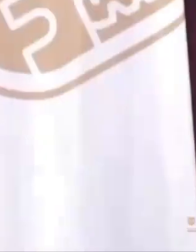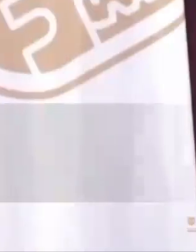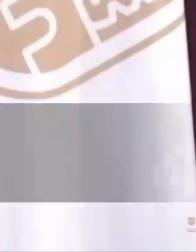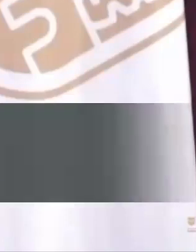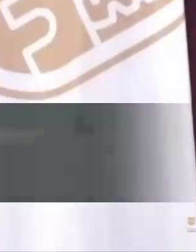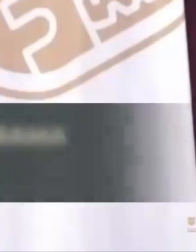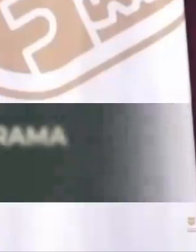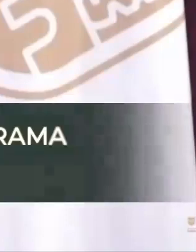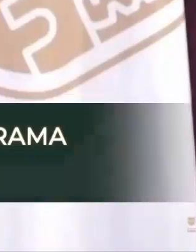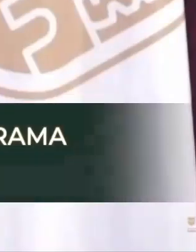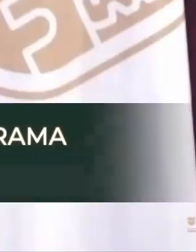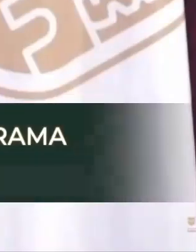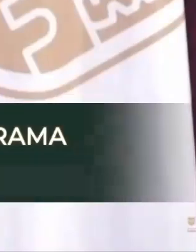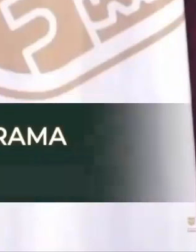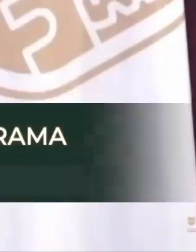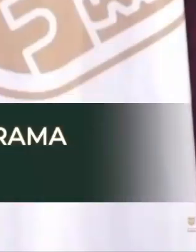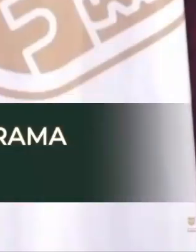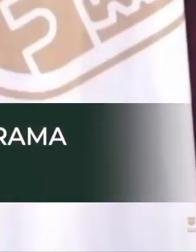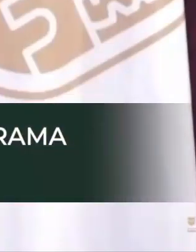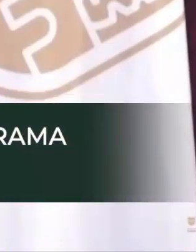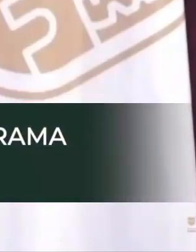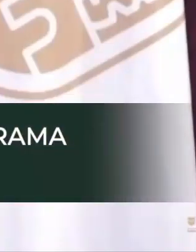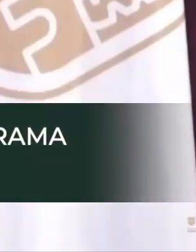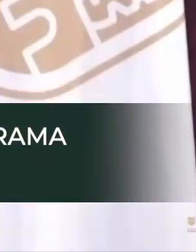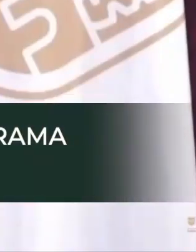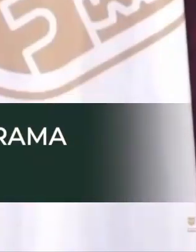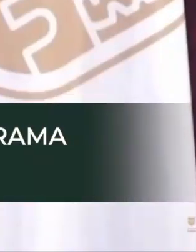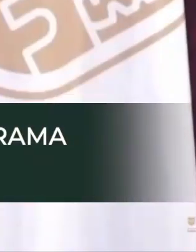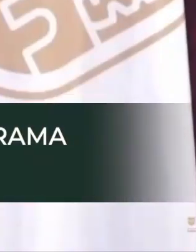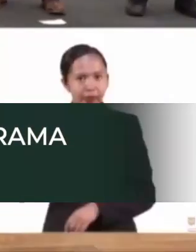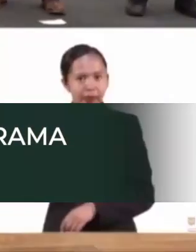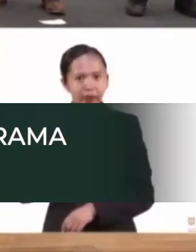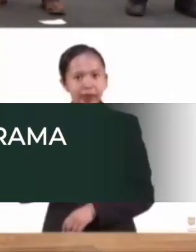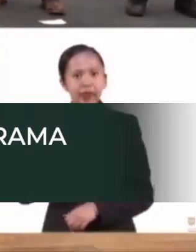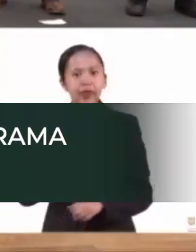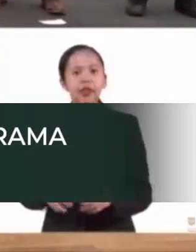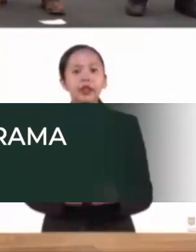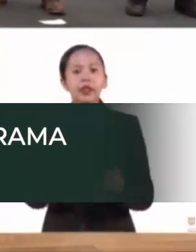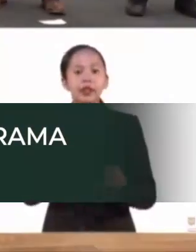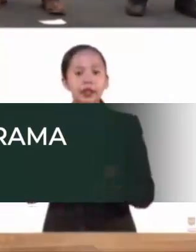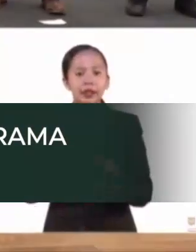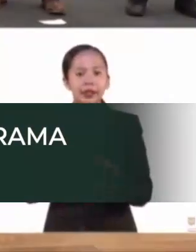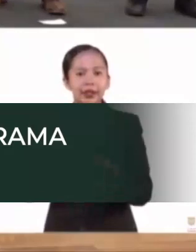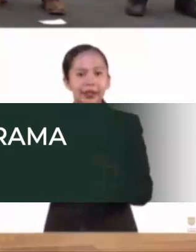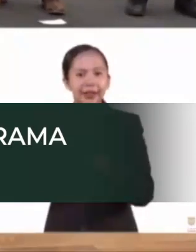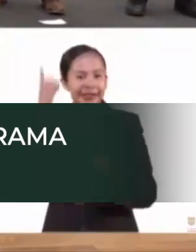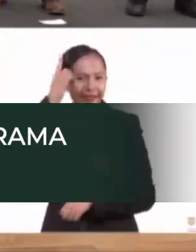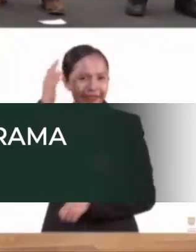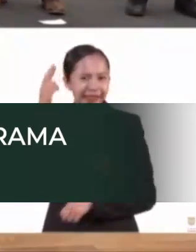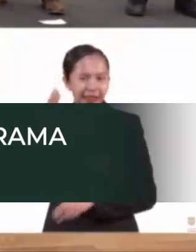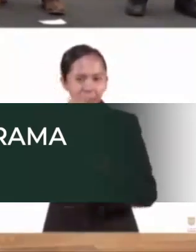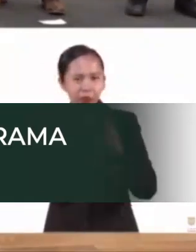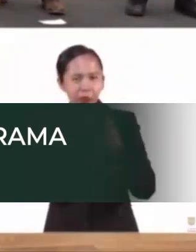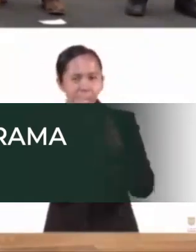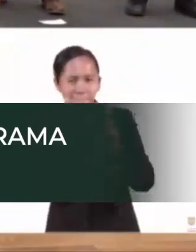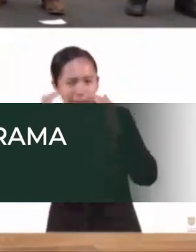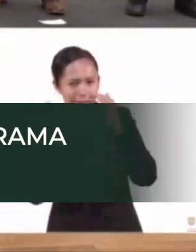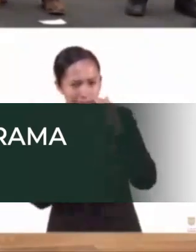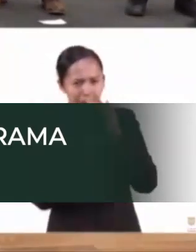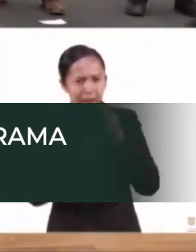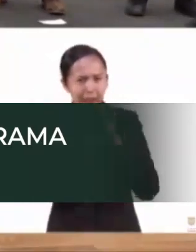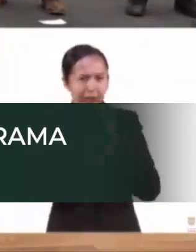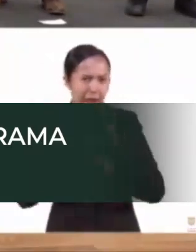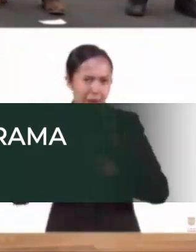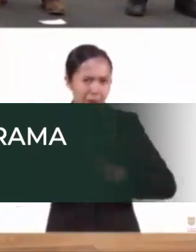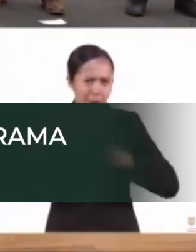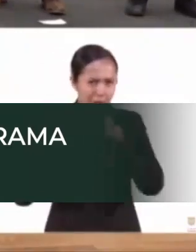Este martes, la jefa de gobierno, Claudia Sheinbaum, ofreció una conferencia junto con la secretaria de Inclusión y Bienestar Social de la Ciudad de